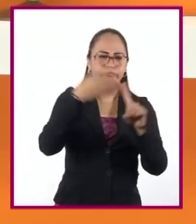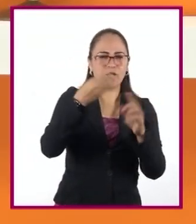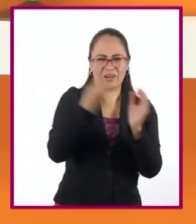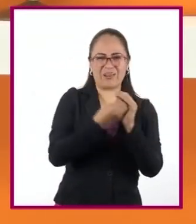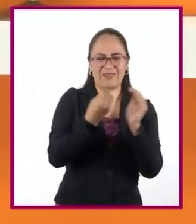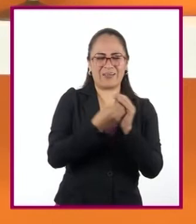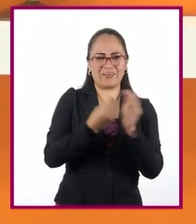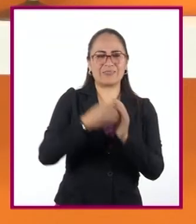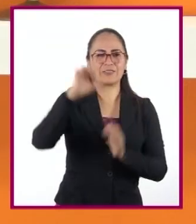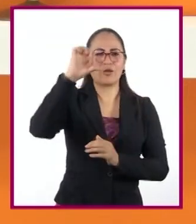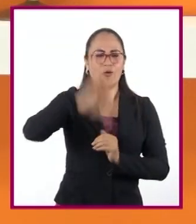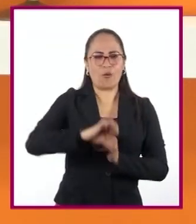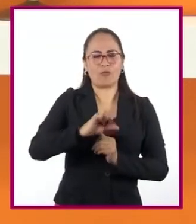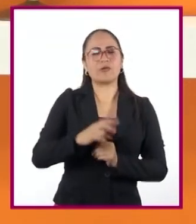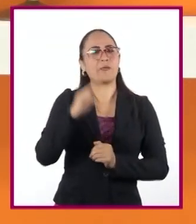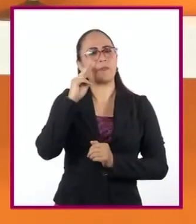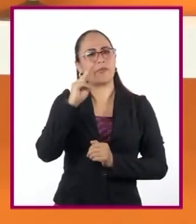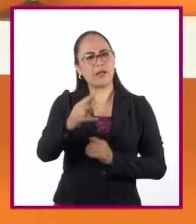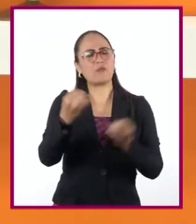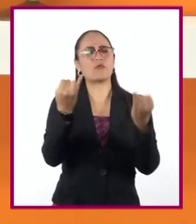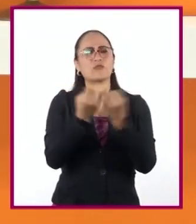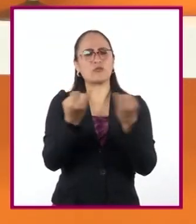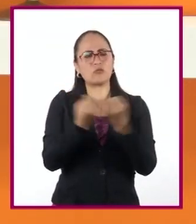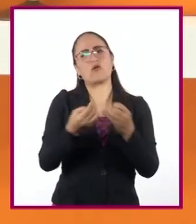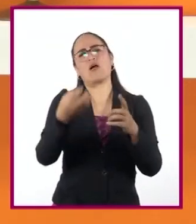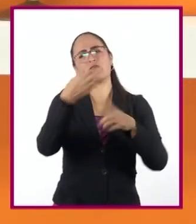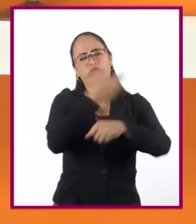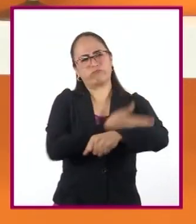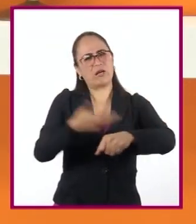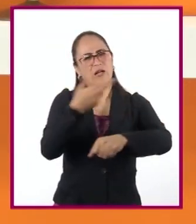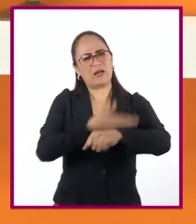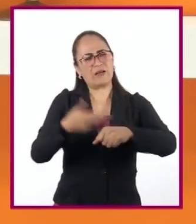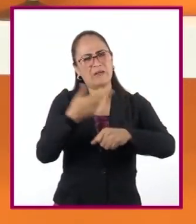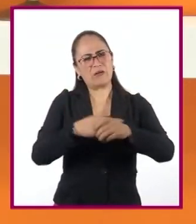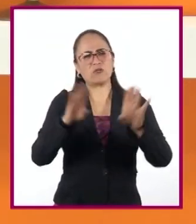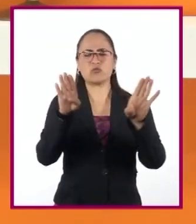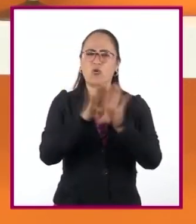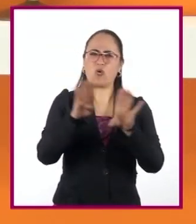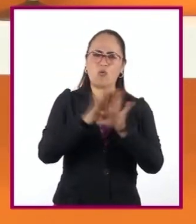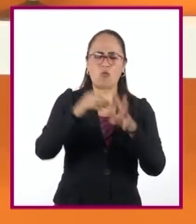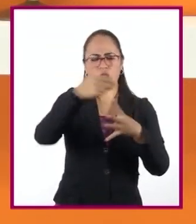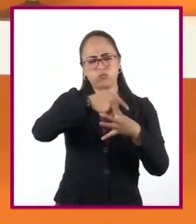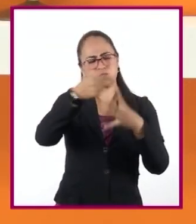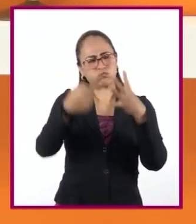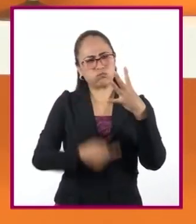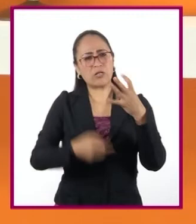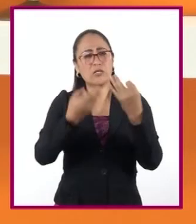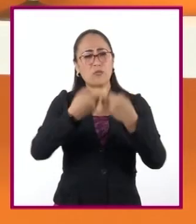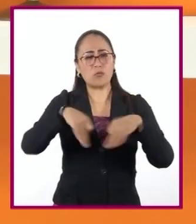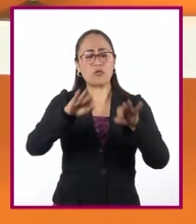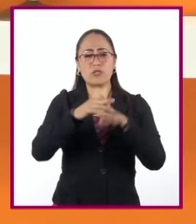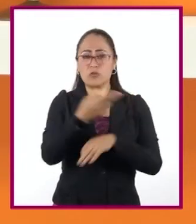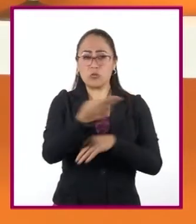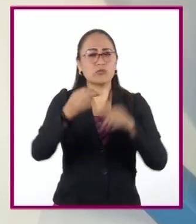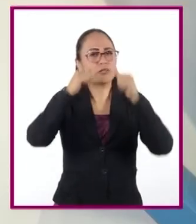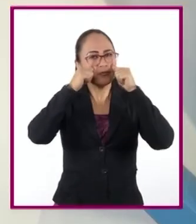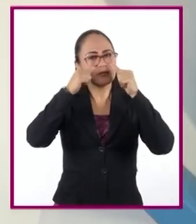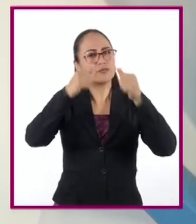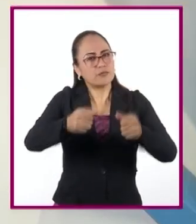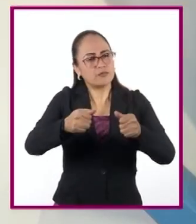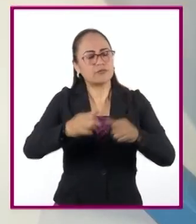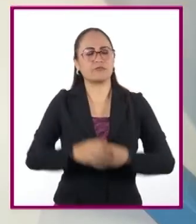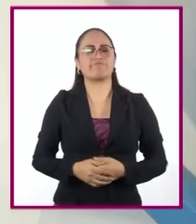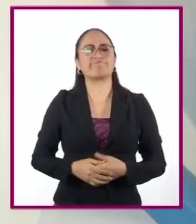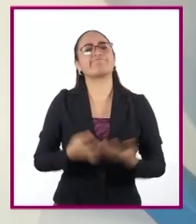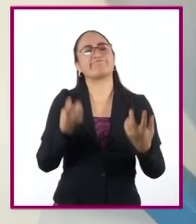sesión. Veremos a detalle su organización en los diferentes ámbitos. Es importante que continúen atentos. Así